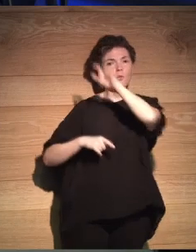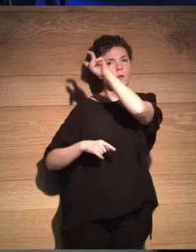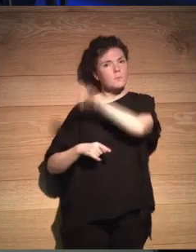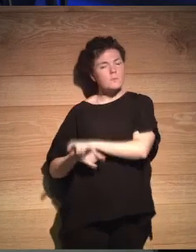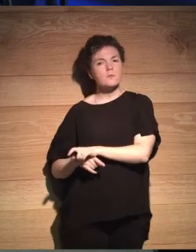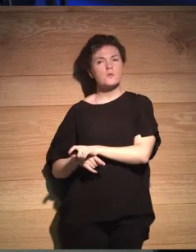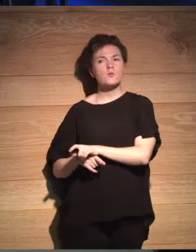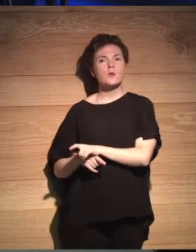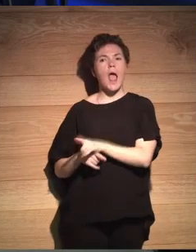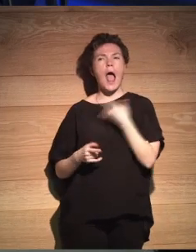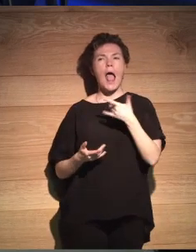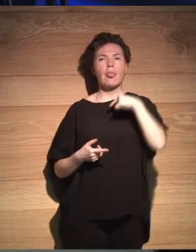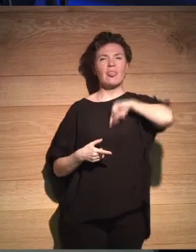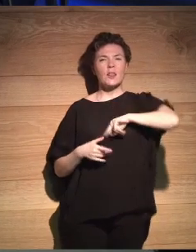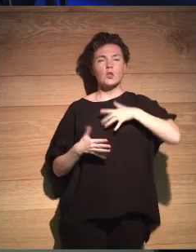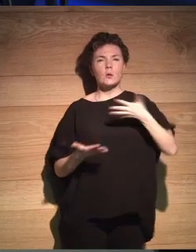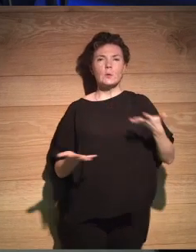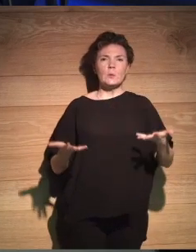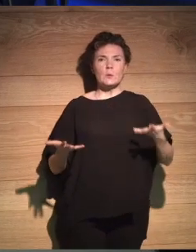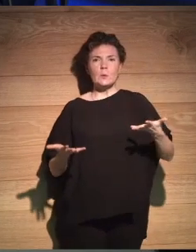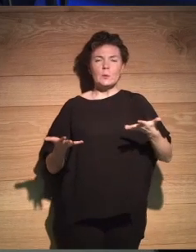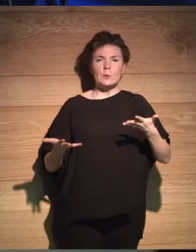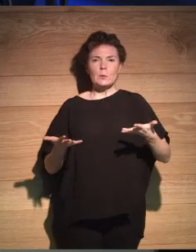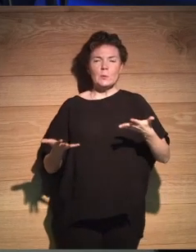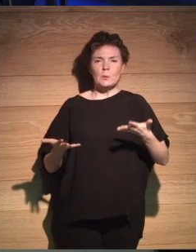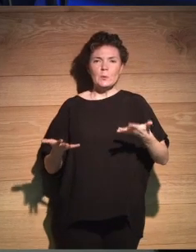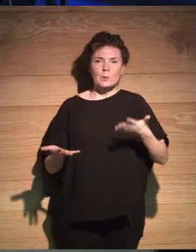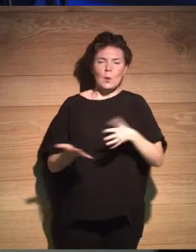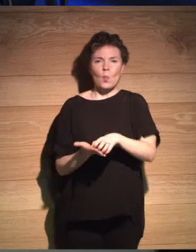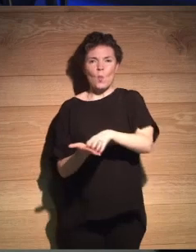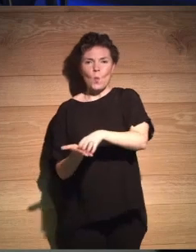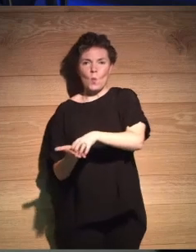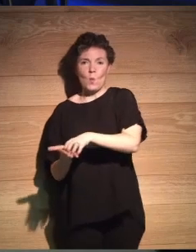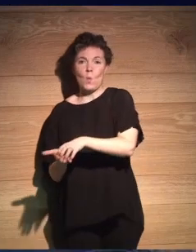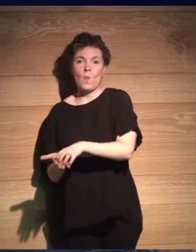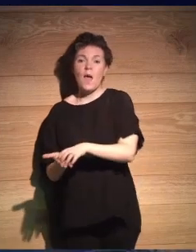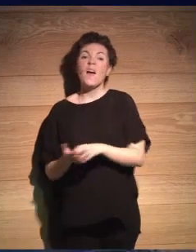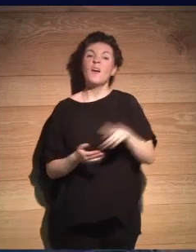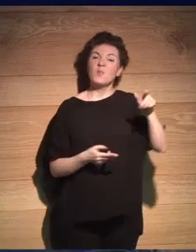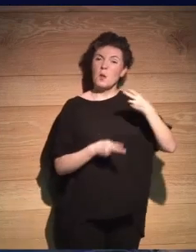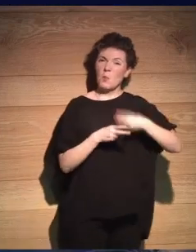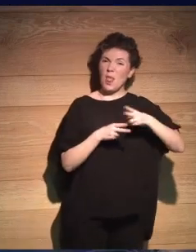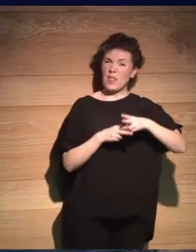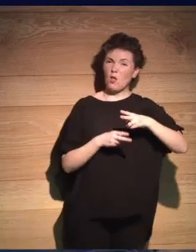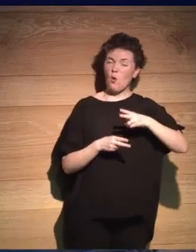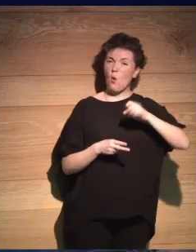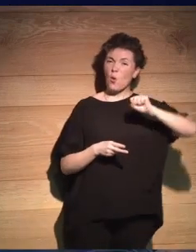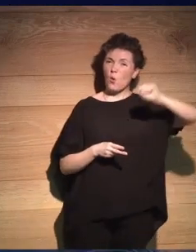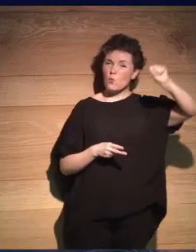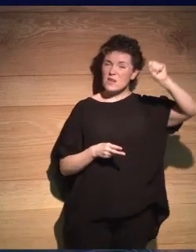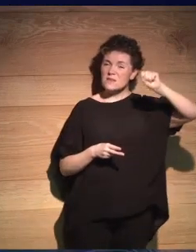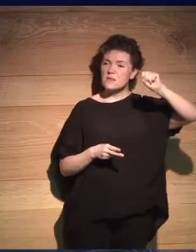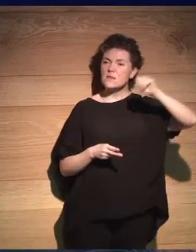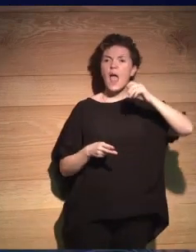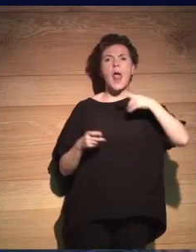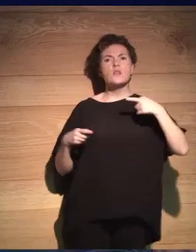que tenía muchas inquietudes, como le definían. Le definió un político comunista durante la guerra.